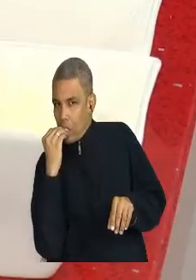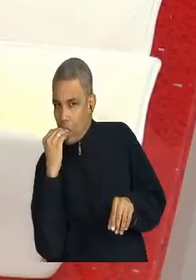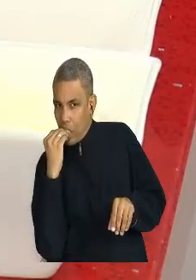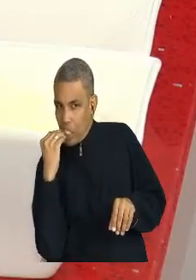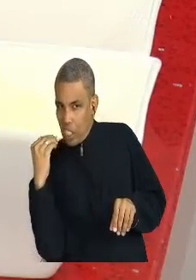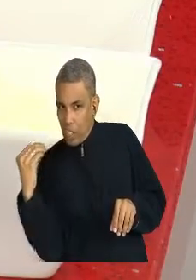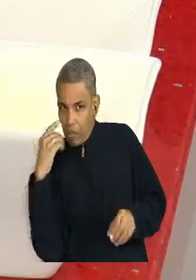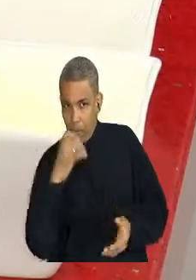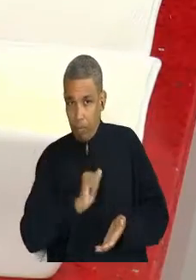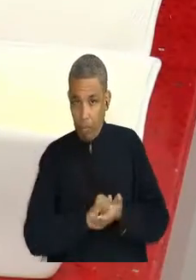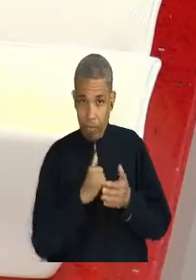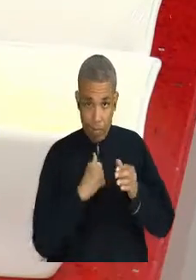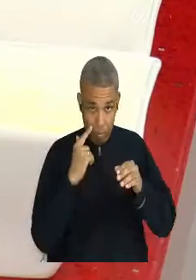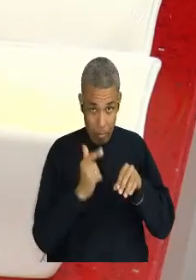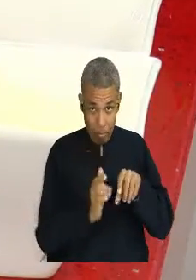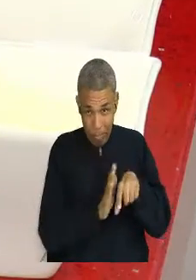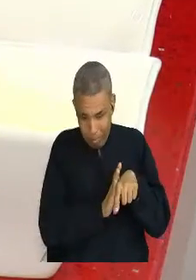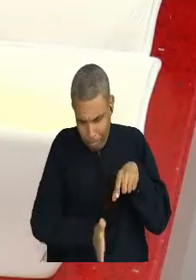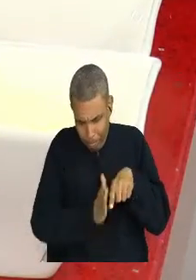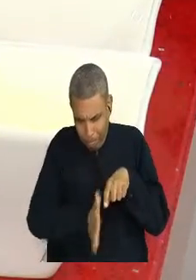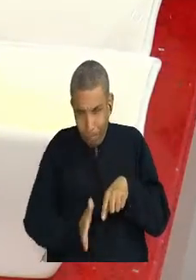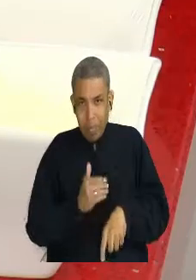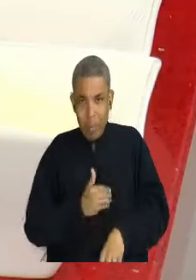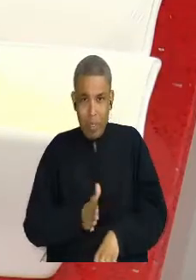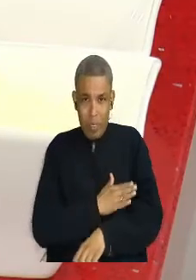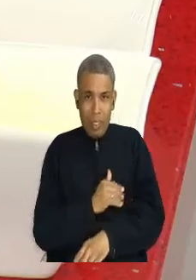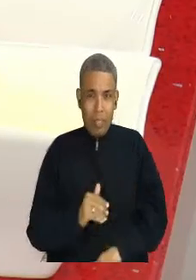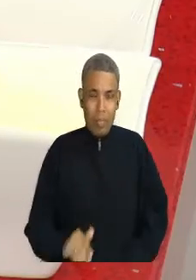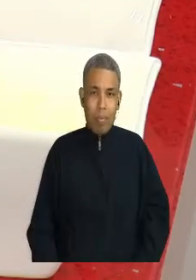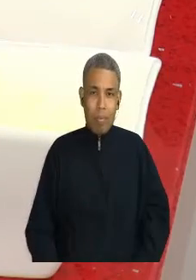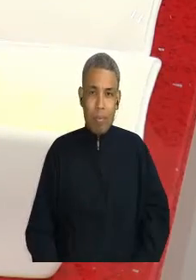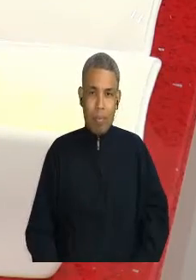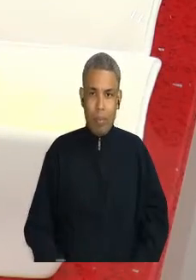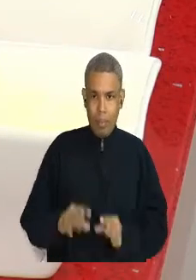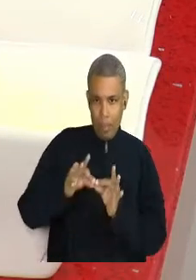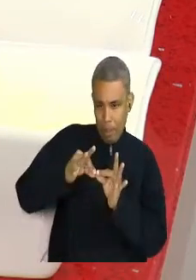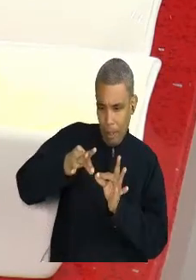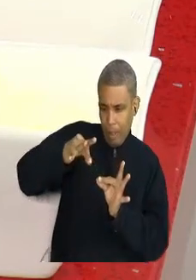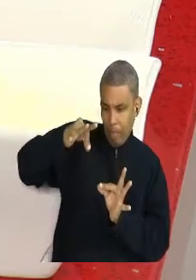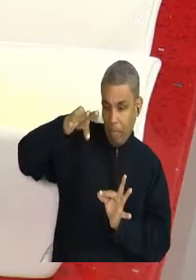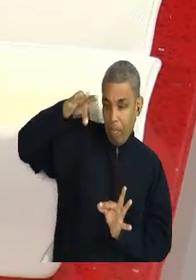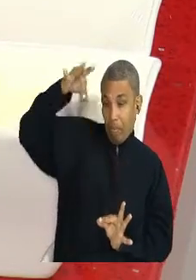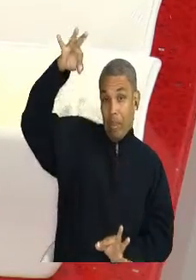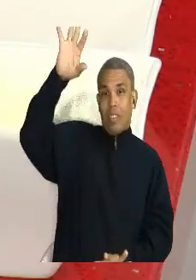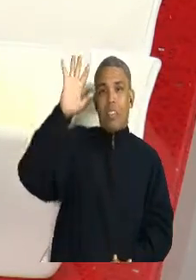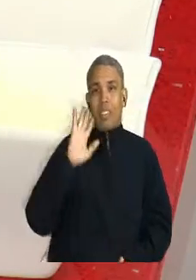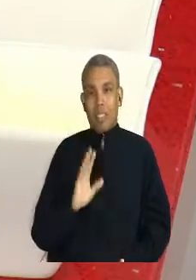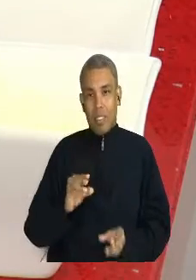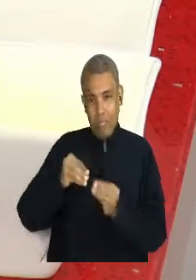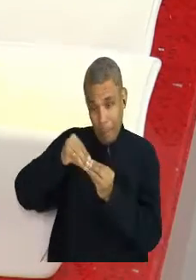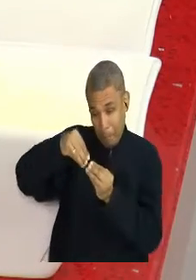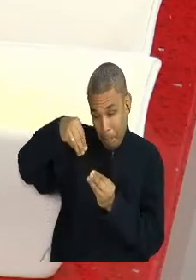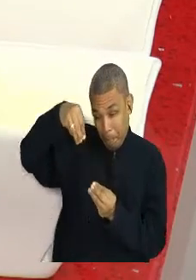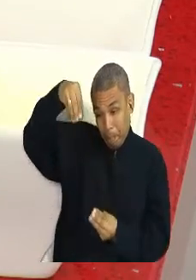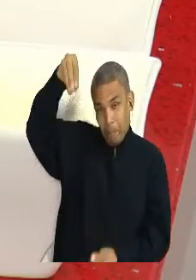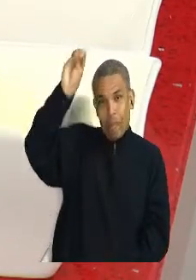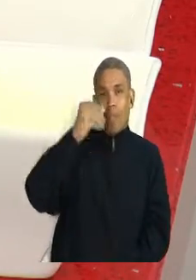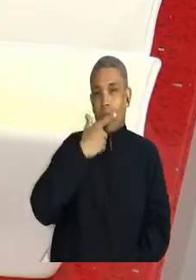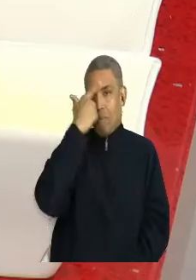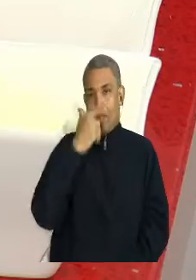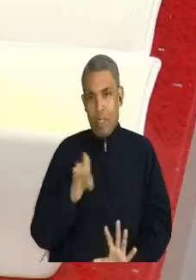nuestro cóctel. Perfecto. Un poquito de ají y nuestra sal, nuestra decoración. O sea, un poquito de zanahoria también. Sí, la zanahoria es como